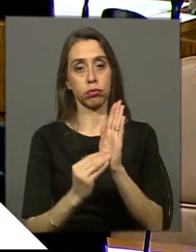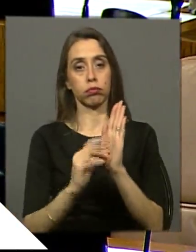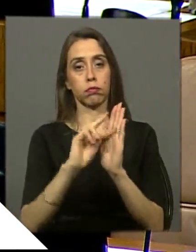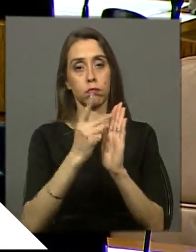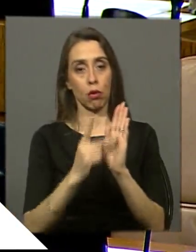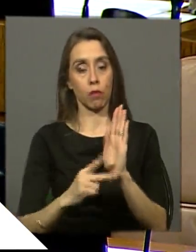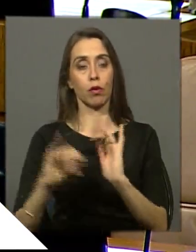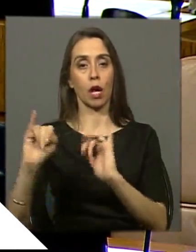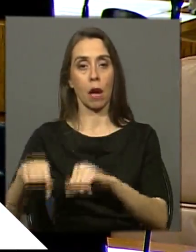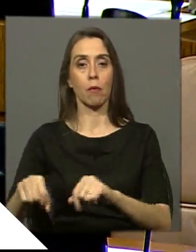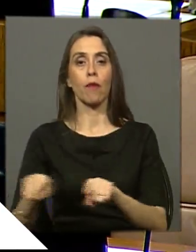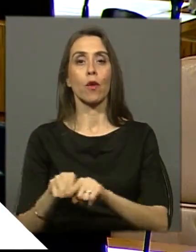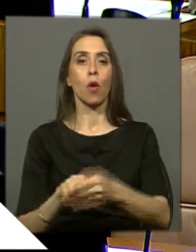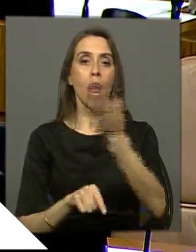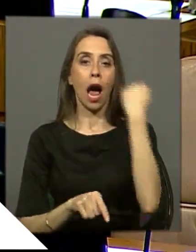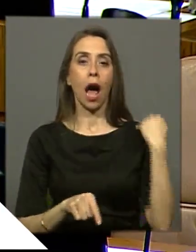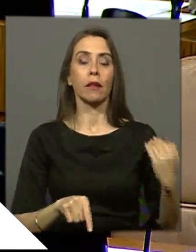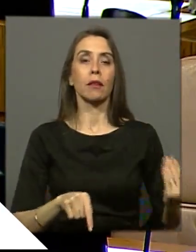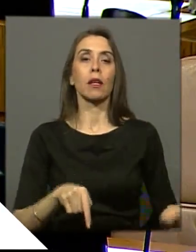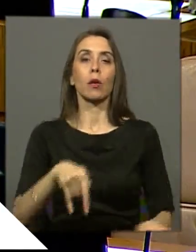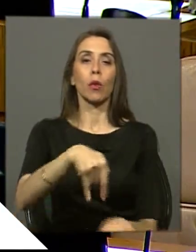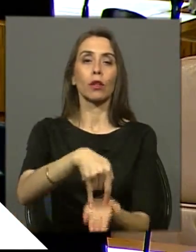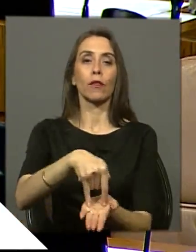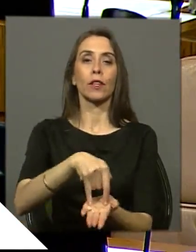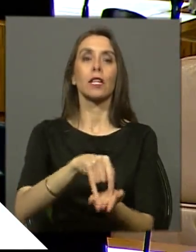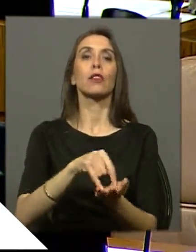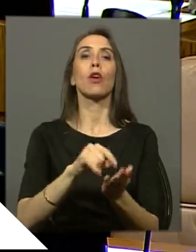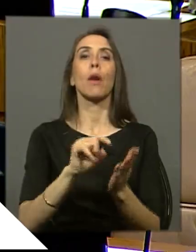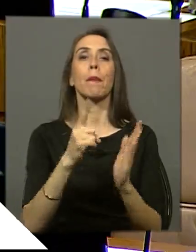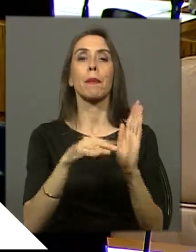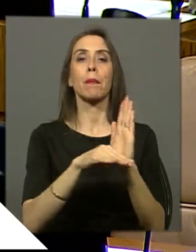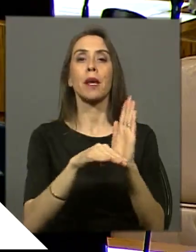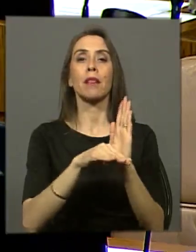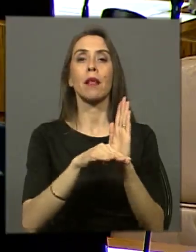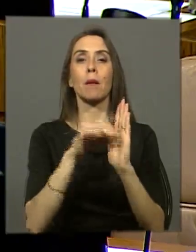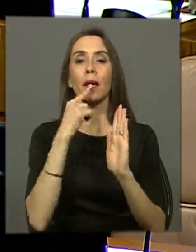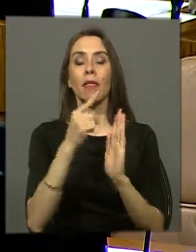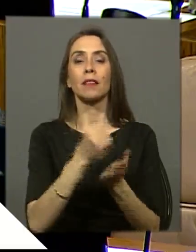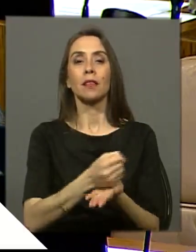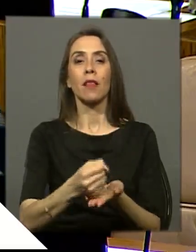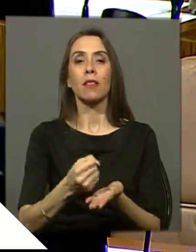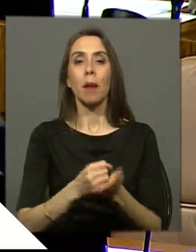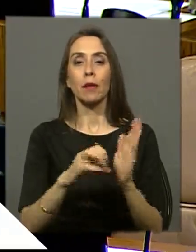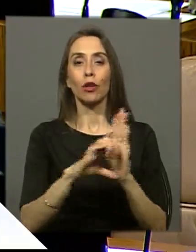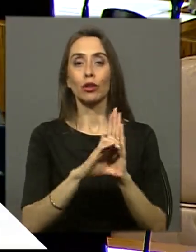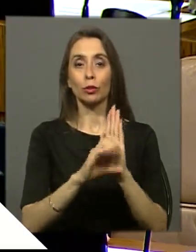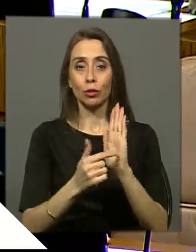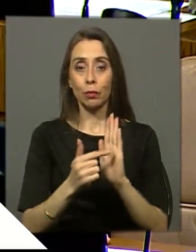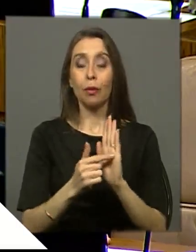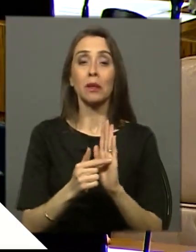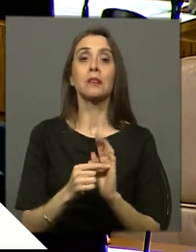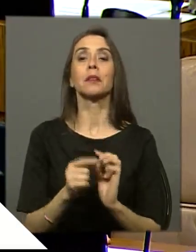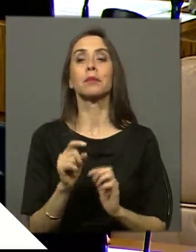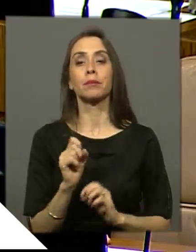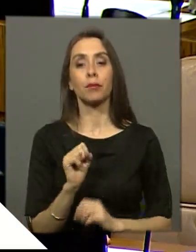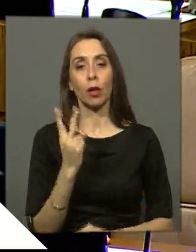aprobamos en primer trámite constitucional este proyecto de ley quisiera hacer dos comentarios en primer lugar